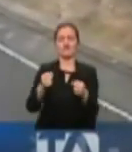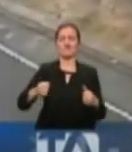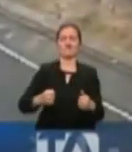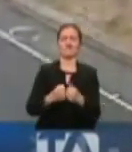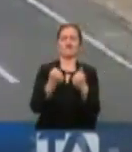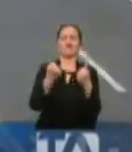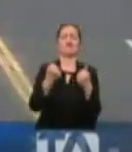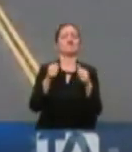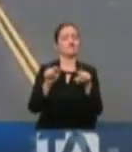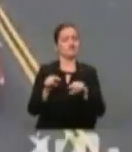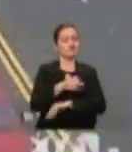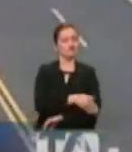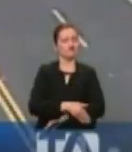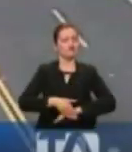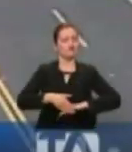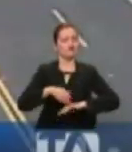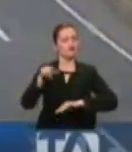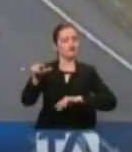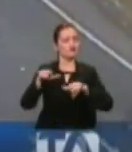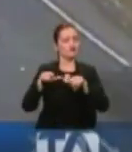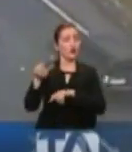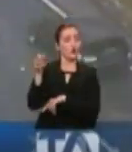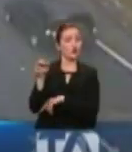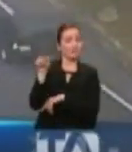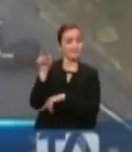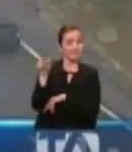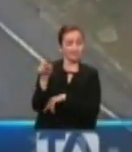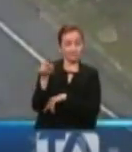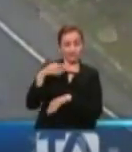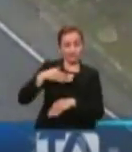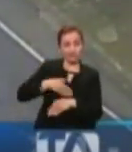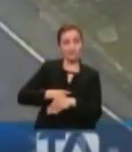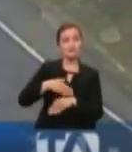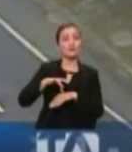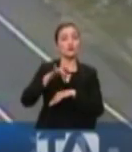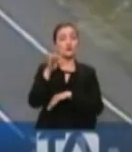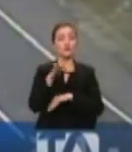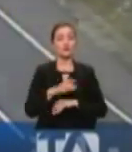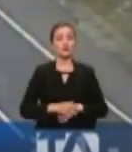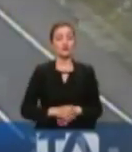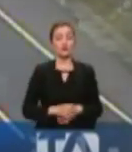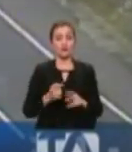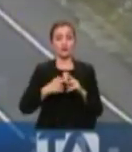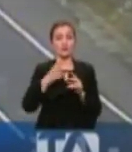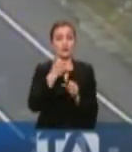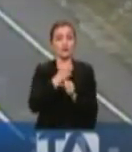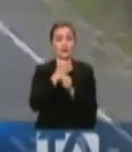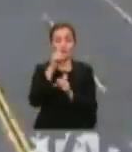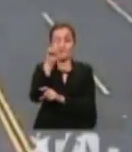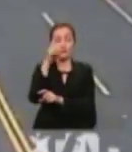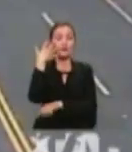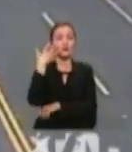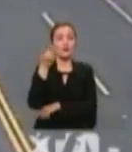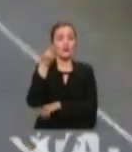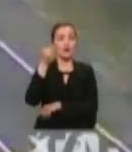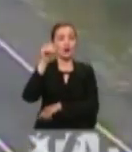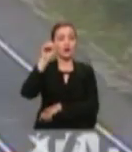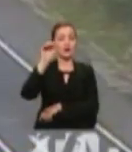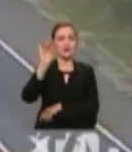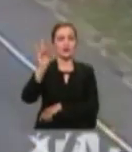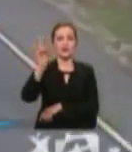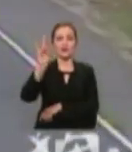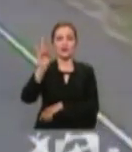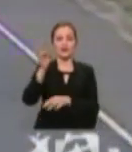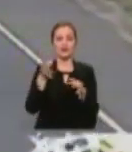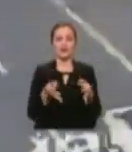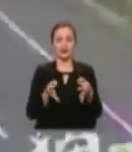tránsito, uno de ellos en este sector justamente en horas de la madrugada. Iniciamos semana de labores, hoy es lunes 17 de febrero.